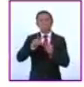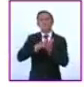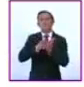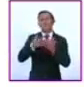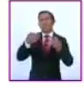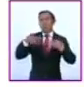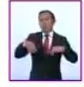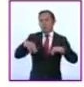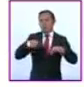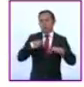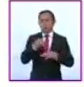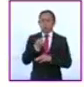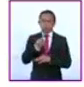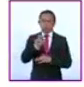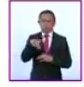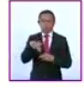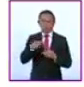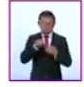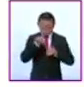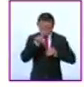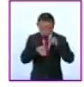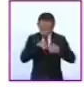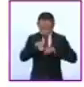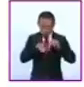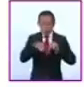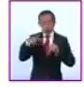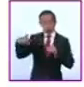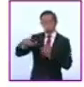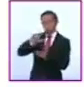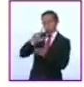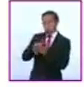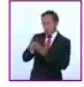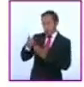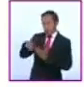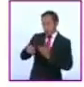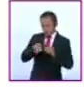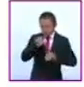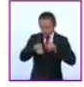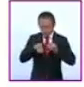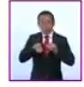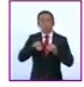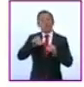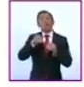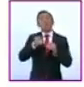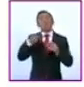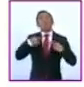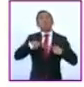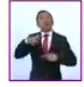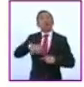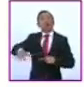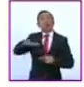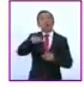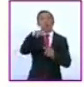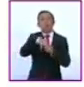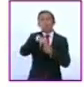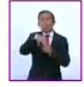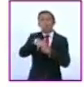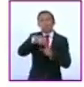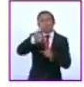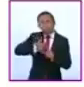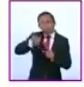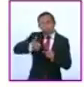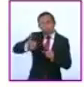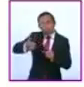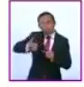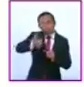documento previsto por la ley luego de haber contado uno por uno los votos emitidos por los ciudadanos para la elección